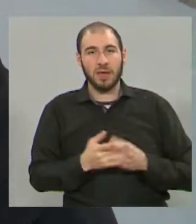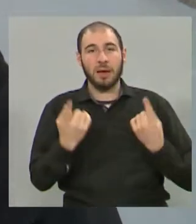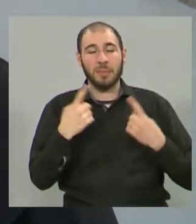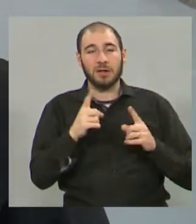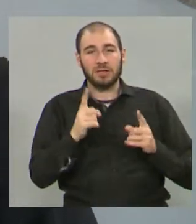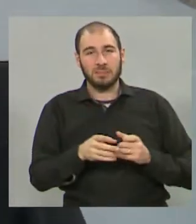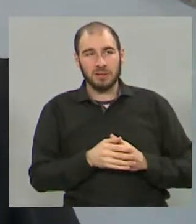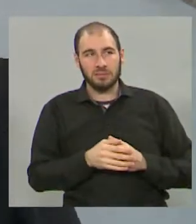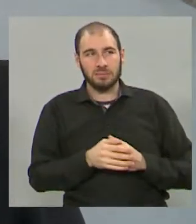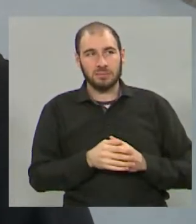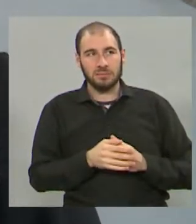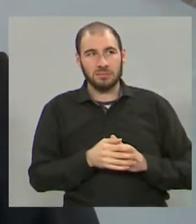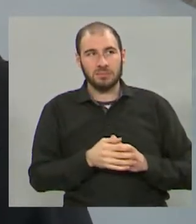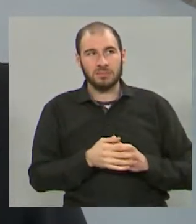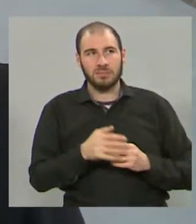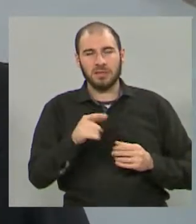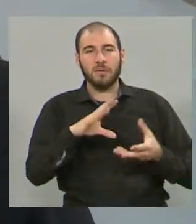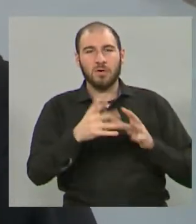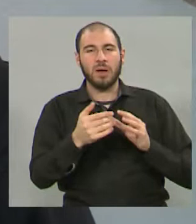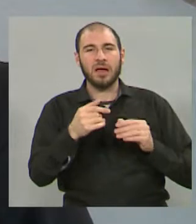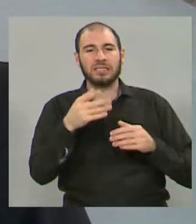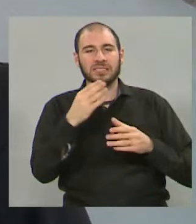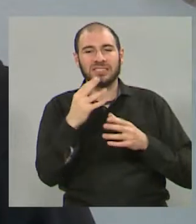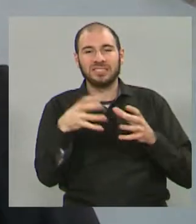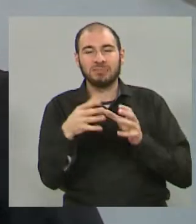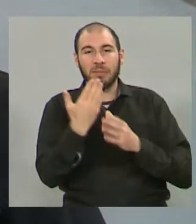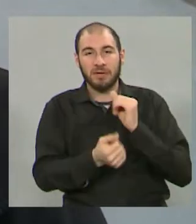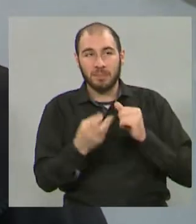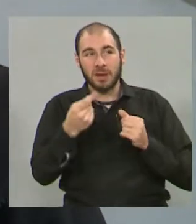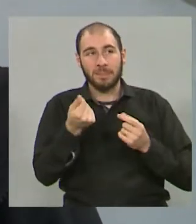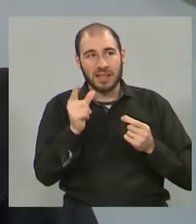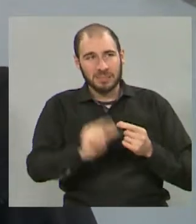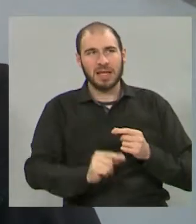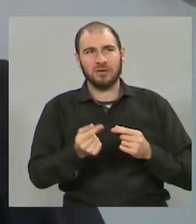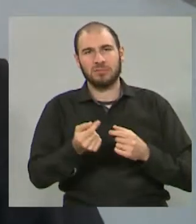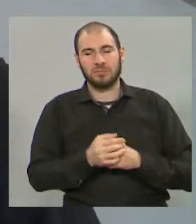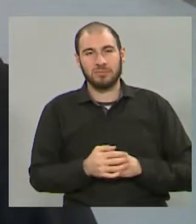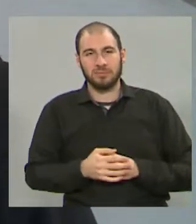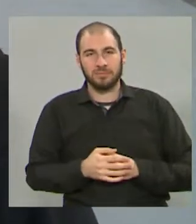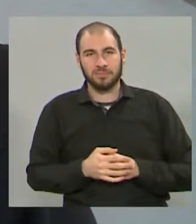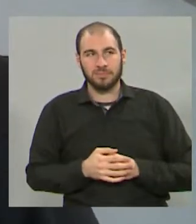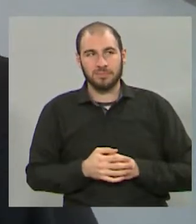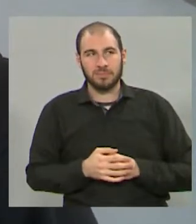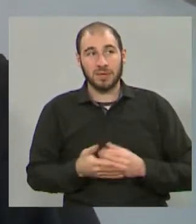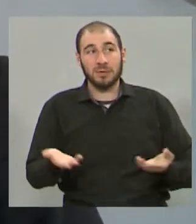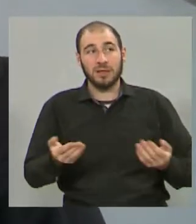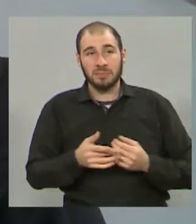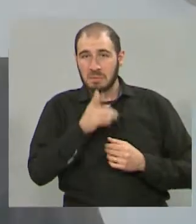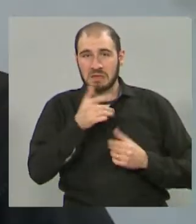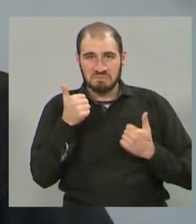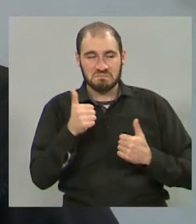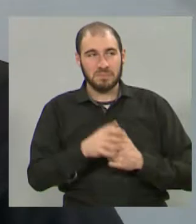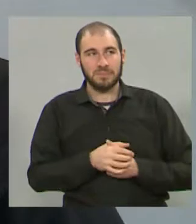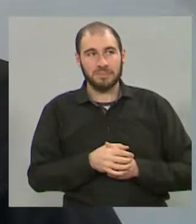también podemos ver los desafíos en el sistema porque el menos dinero hay menos recursos pero bueno me parece bien